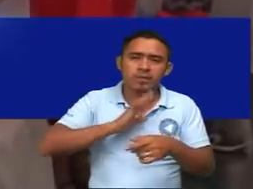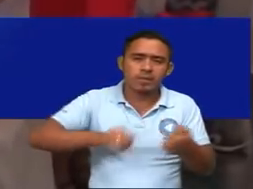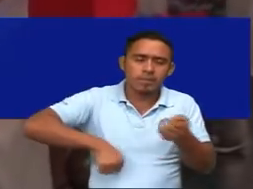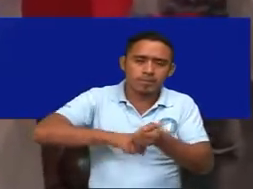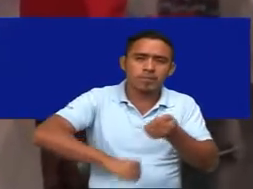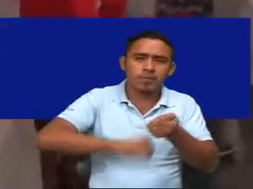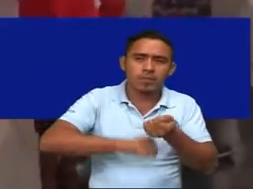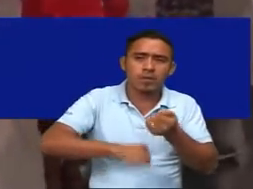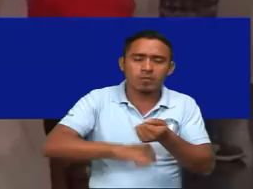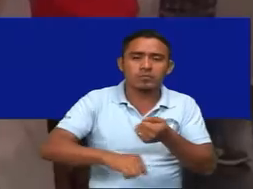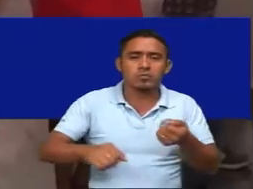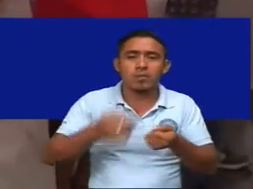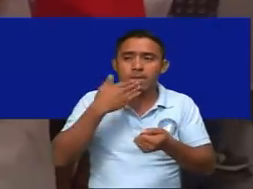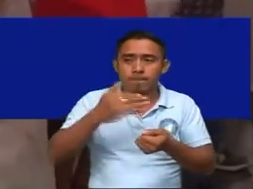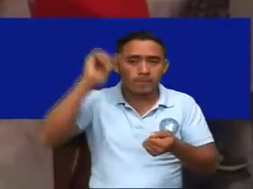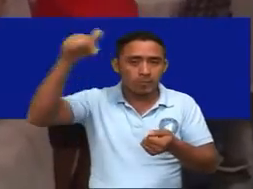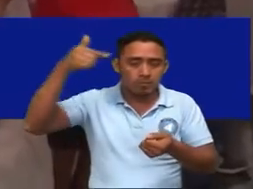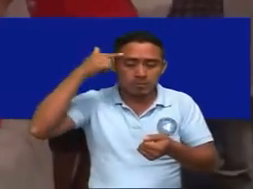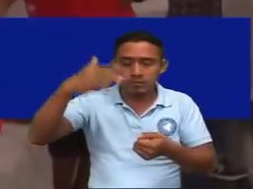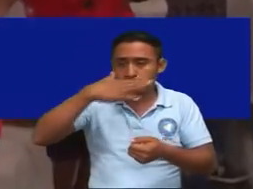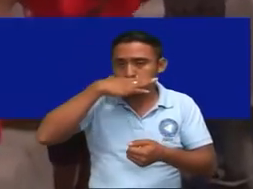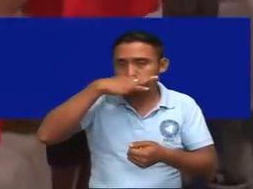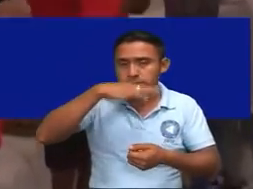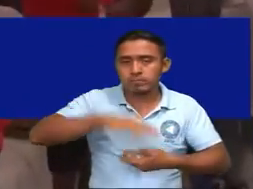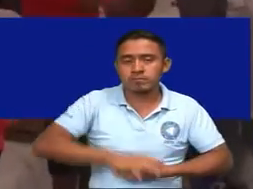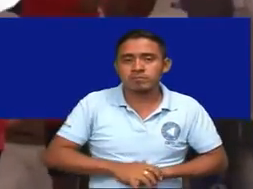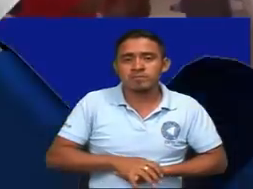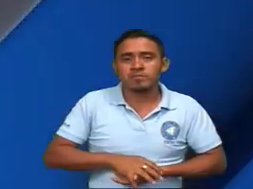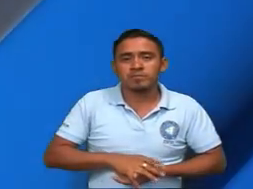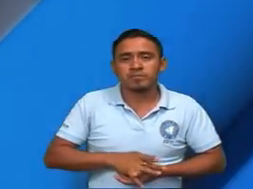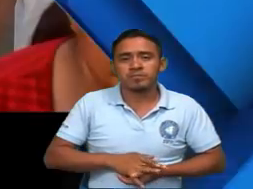su respaldo al buen gobierno sandinista.